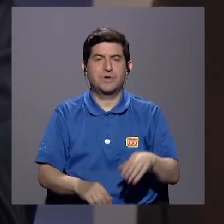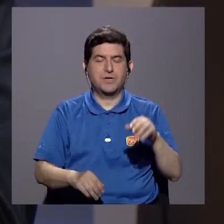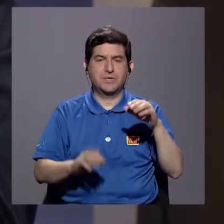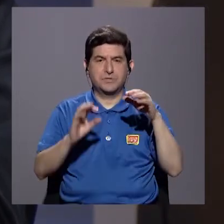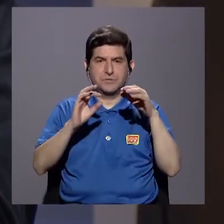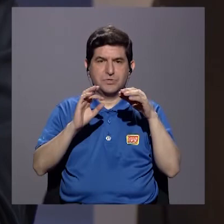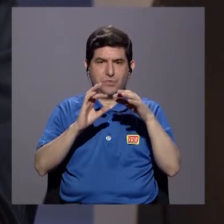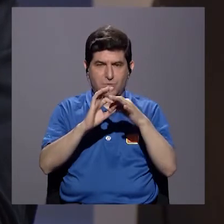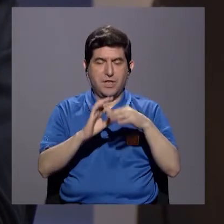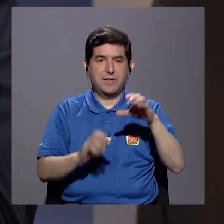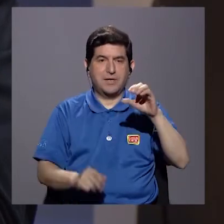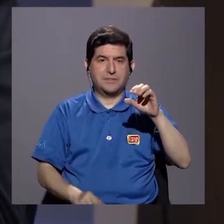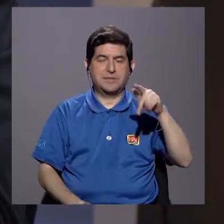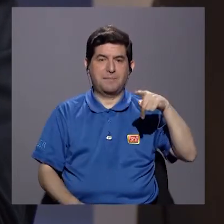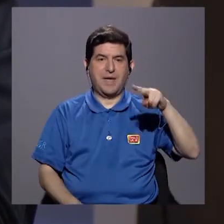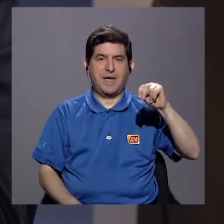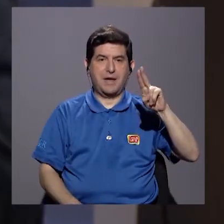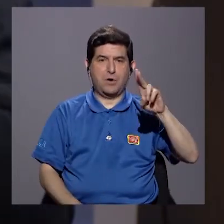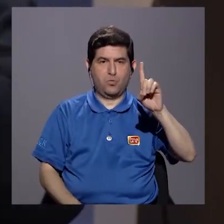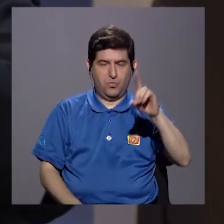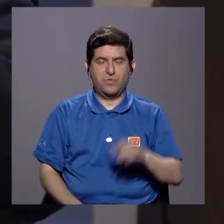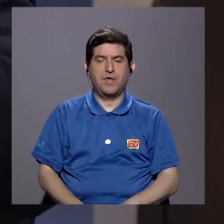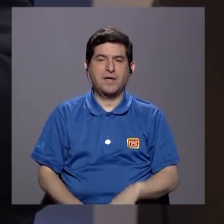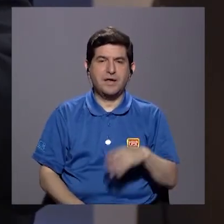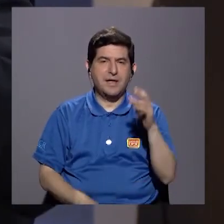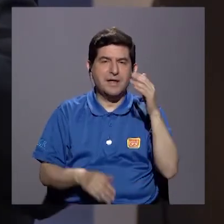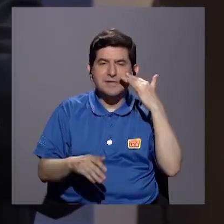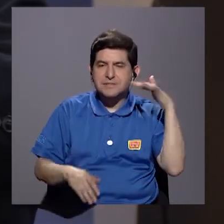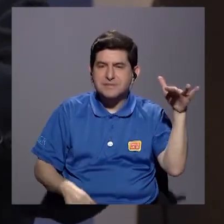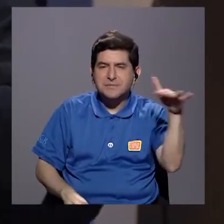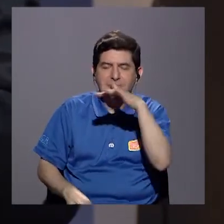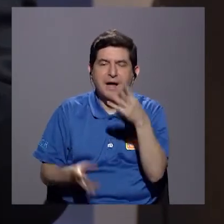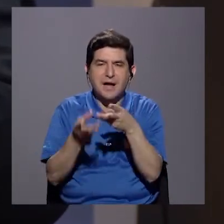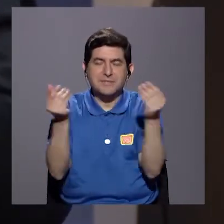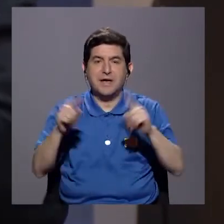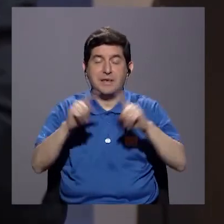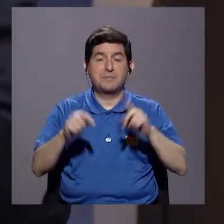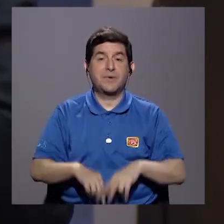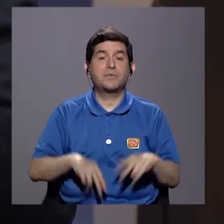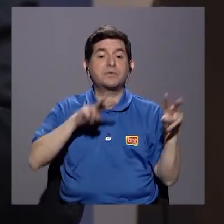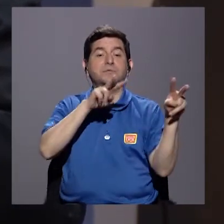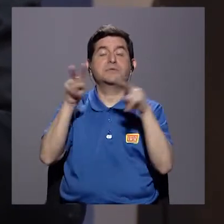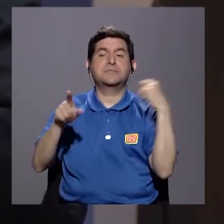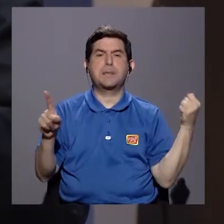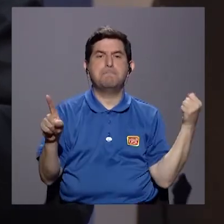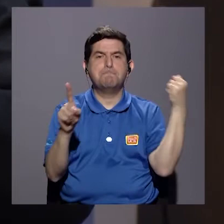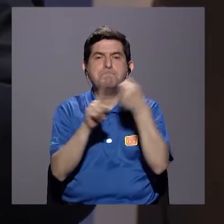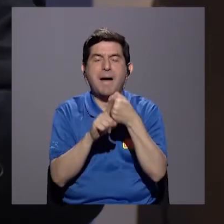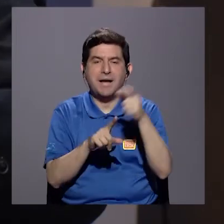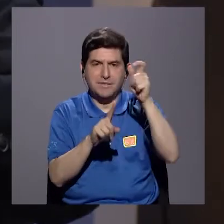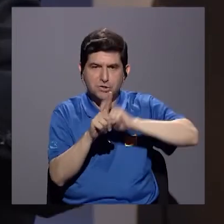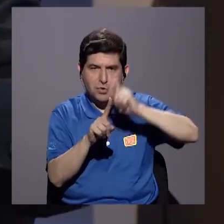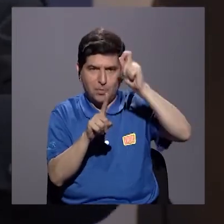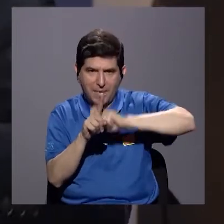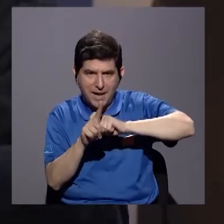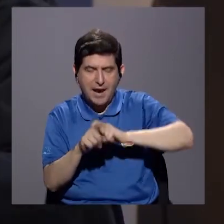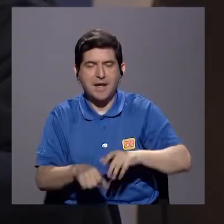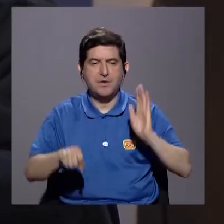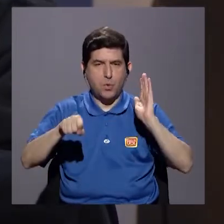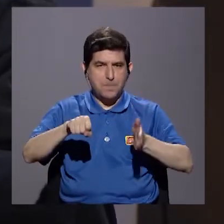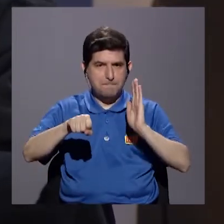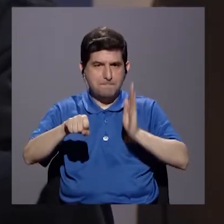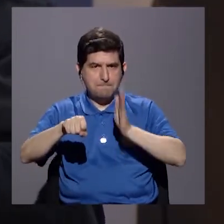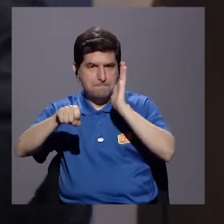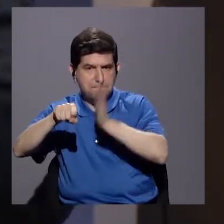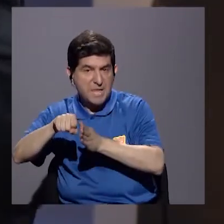con el PNUD, que estamos monitoreando lo que se llama paisajes productivos, pero en realidad es monitorear el impacto del banano, el